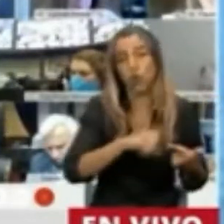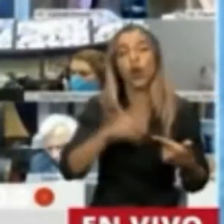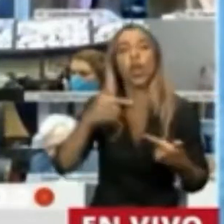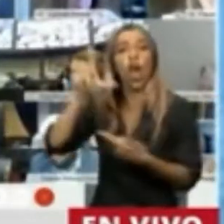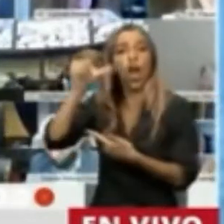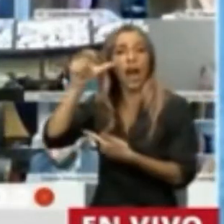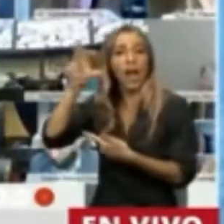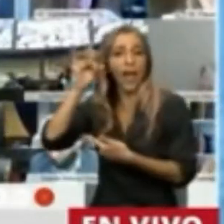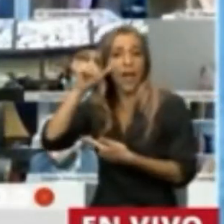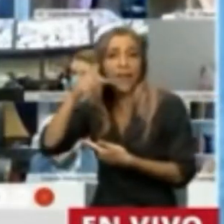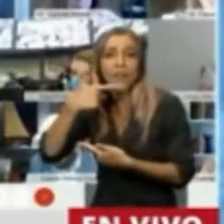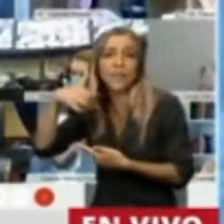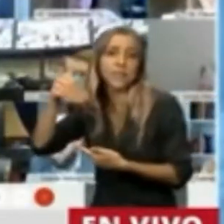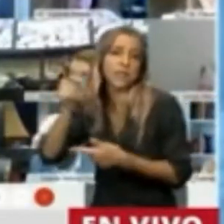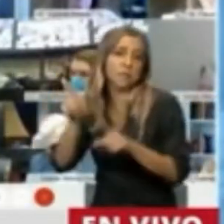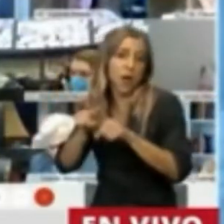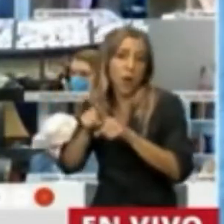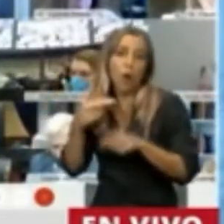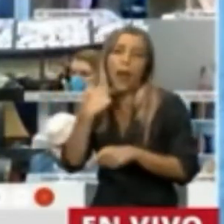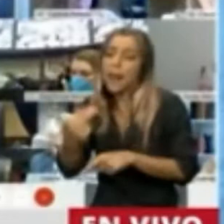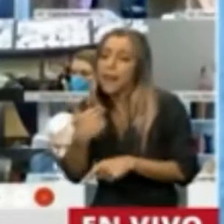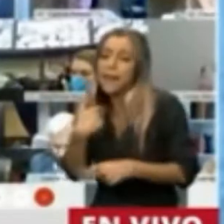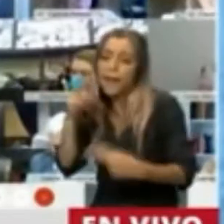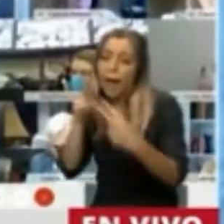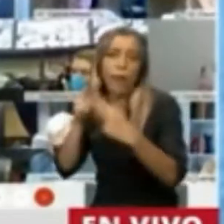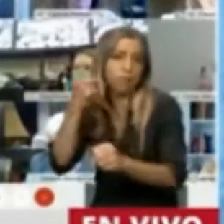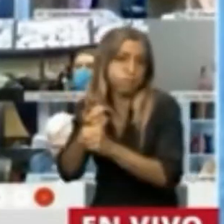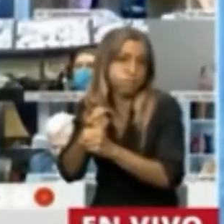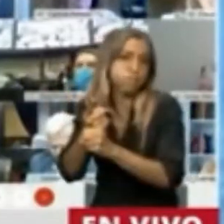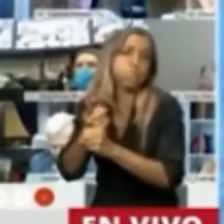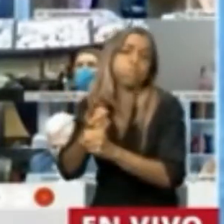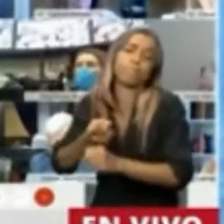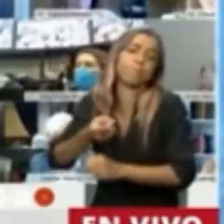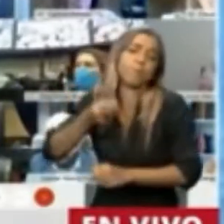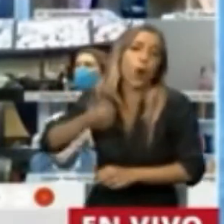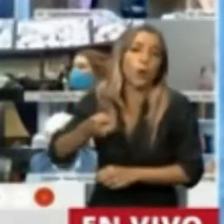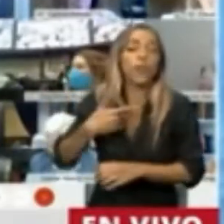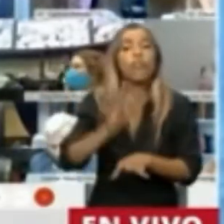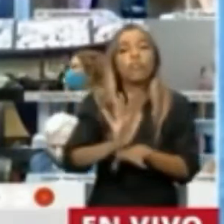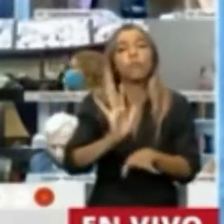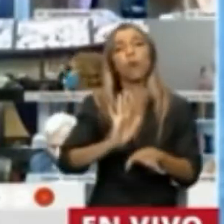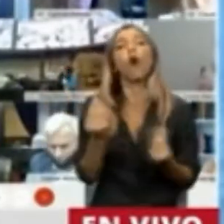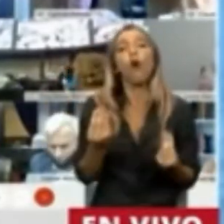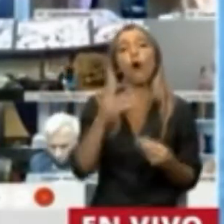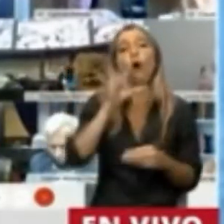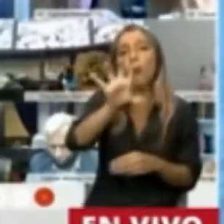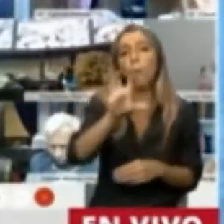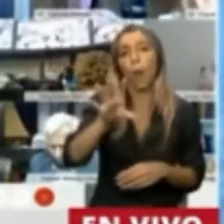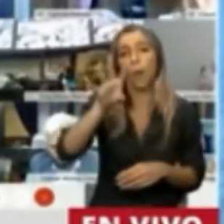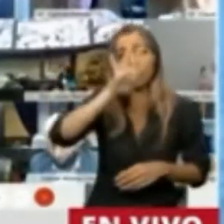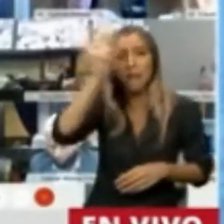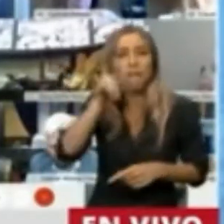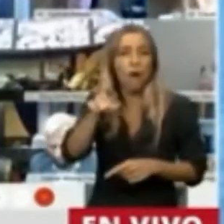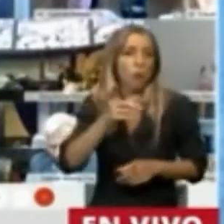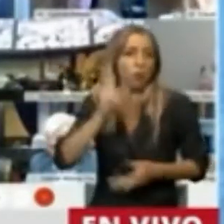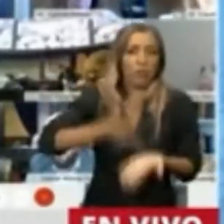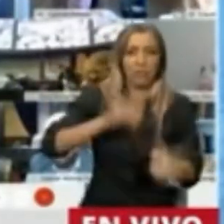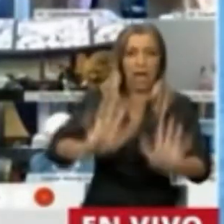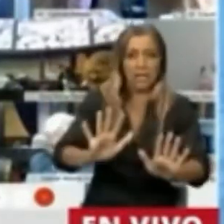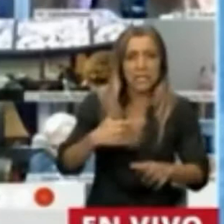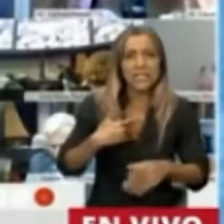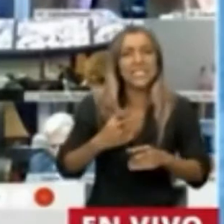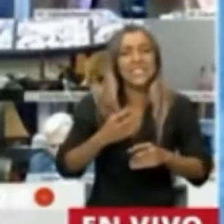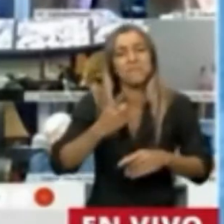San Luis. Mauro Ledesma lo mismo, tratando de ver a su hija. Miles, por una decisión irracional del gobierno de Formosa. Miles